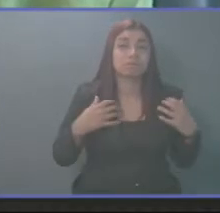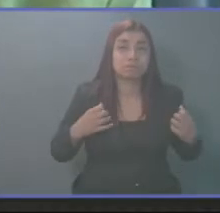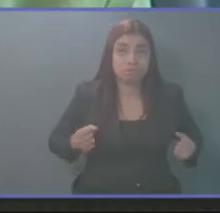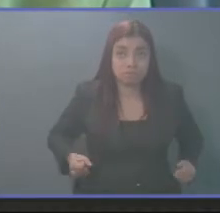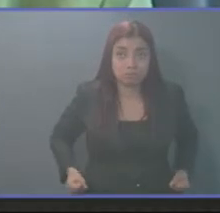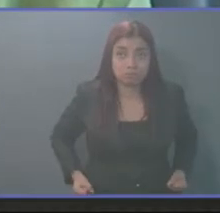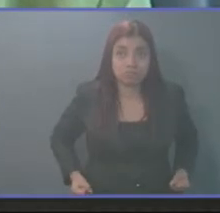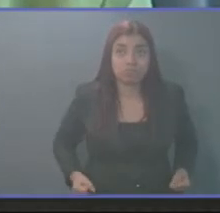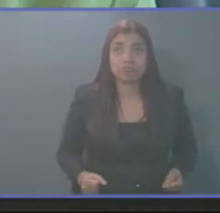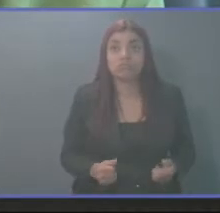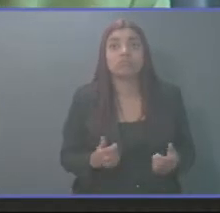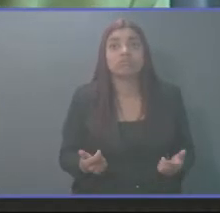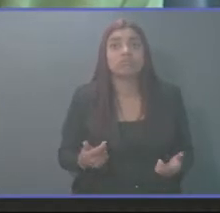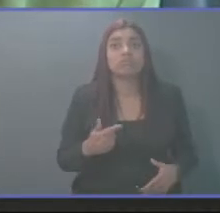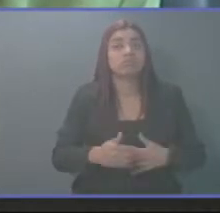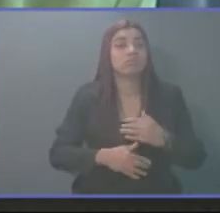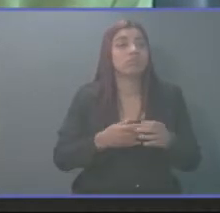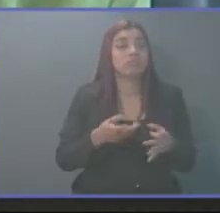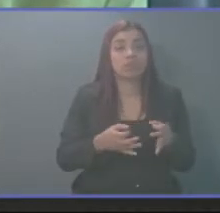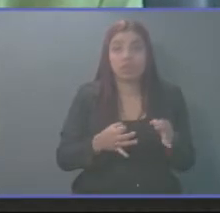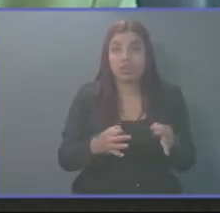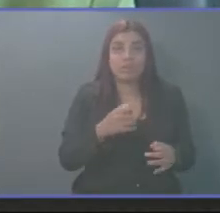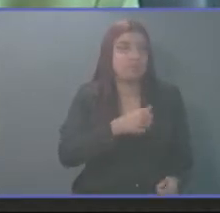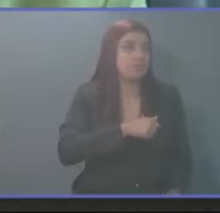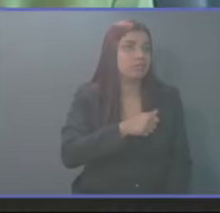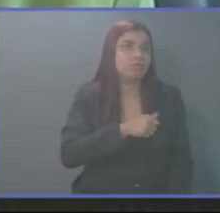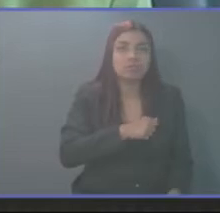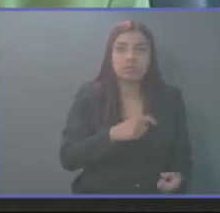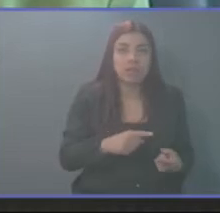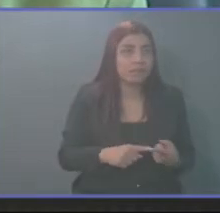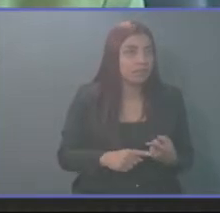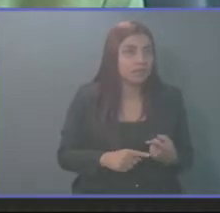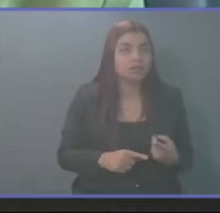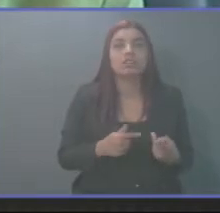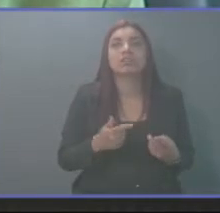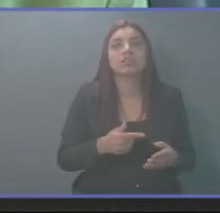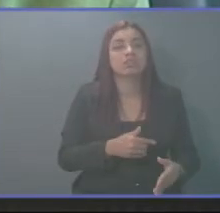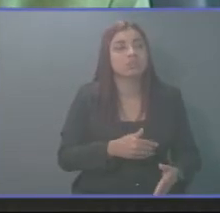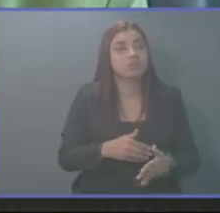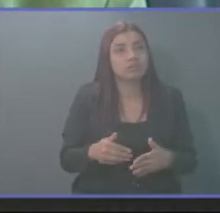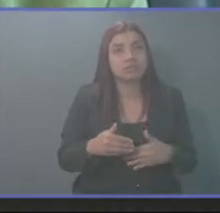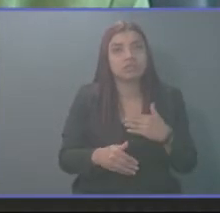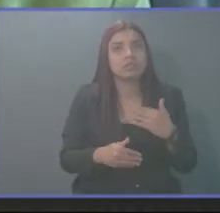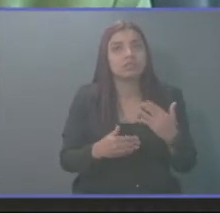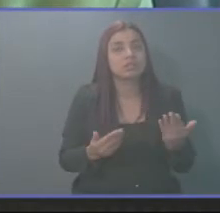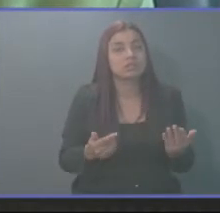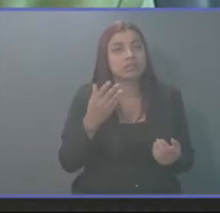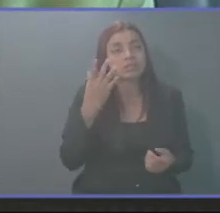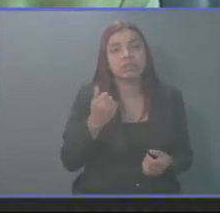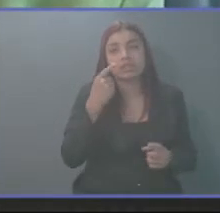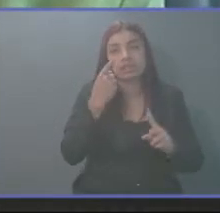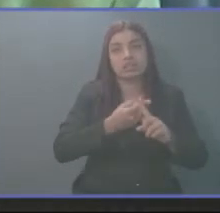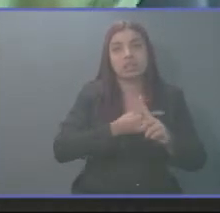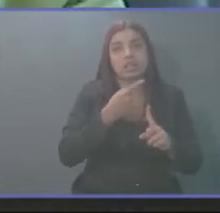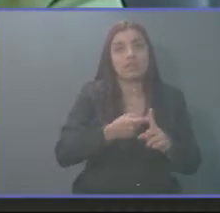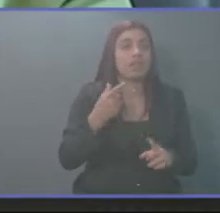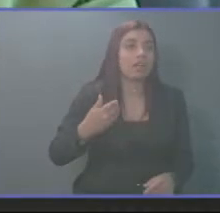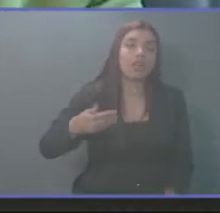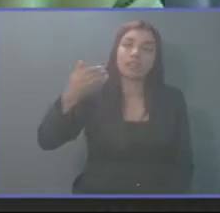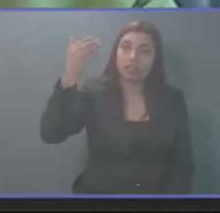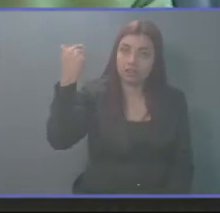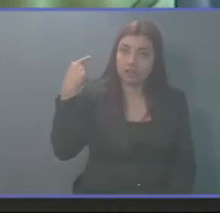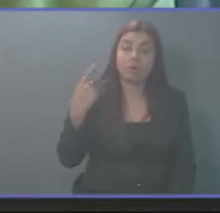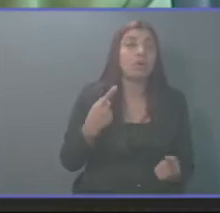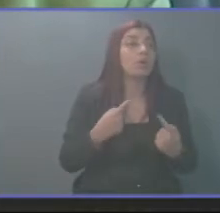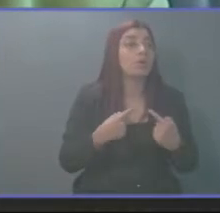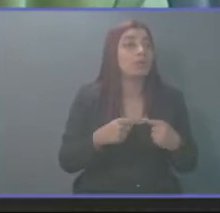Ejecutivo de una manera muy irresponsable. Iniciando del día sábado anterior, cuando